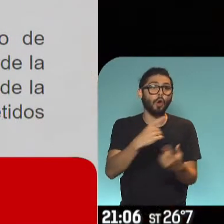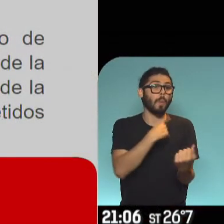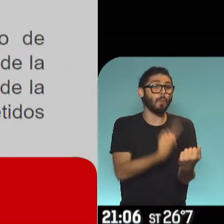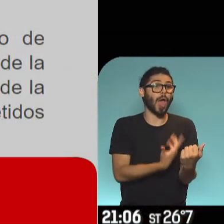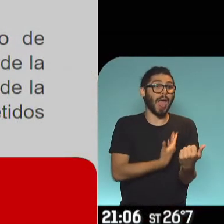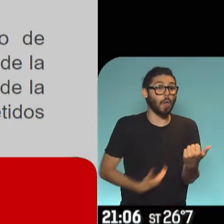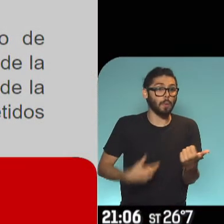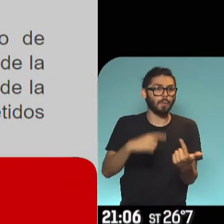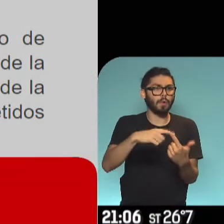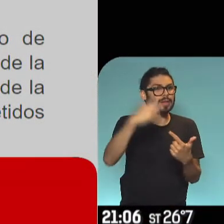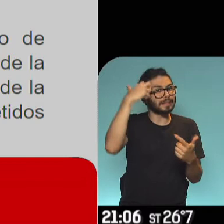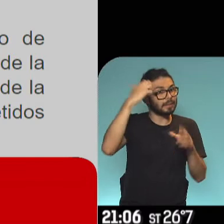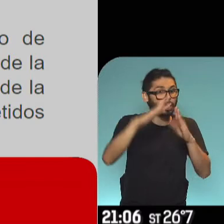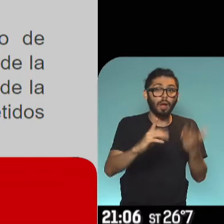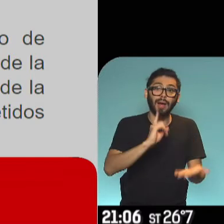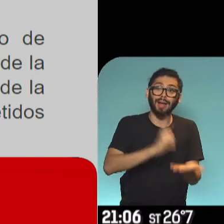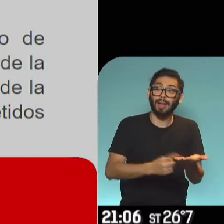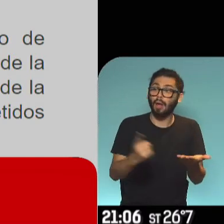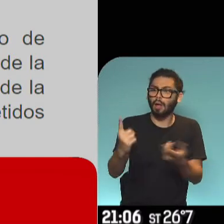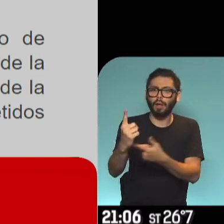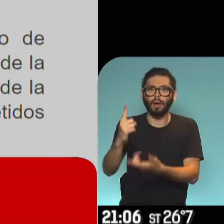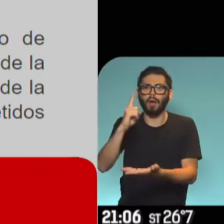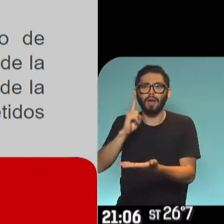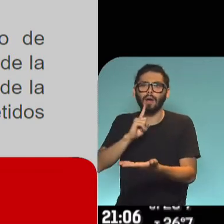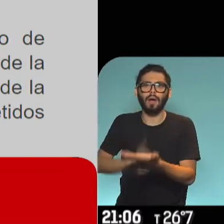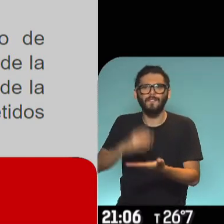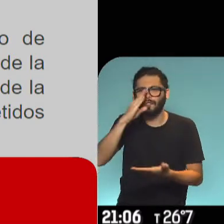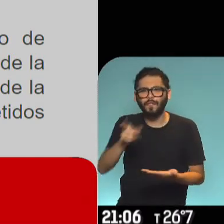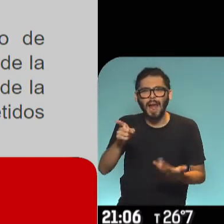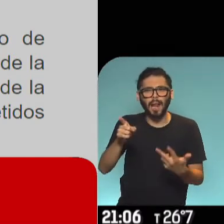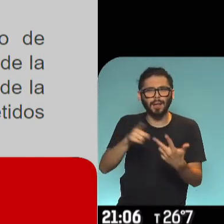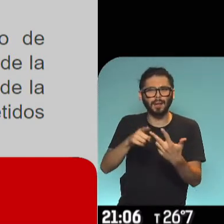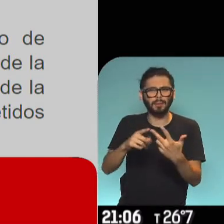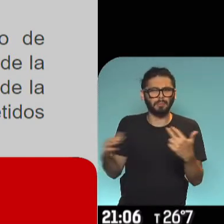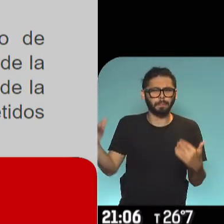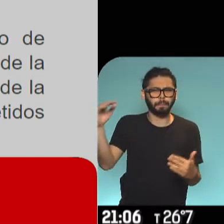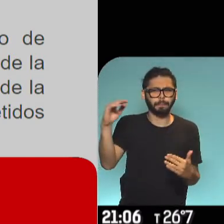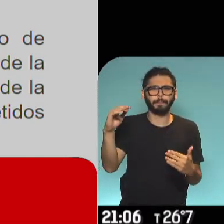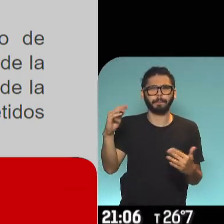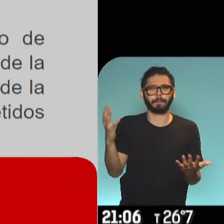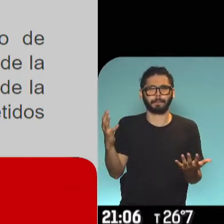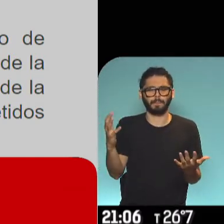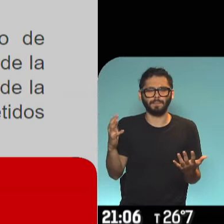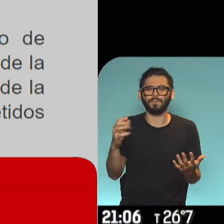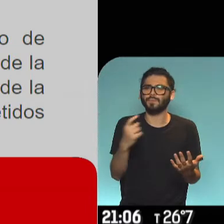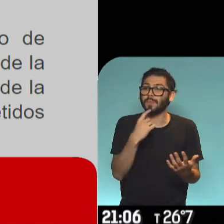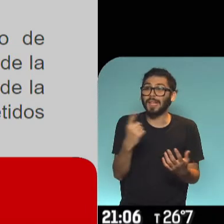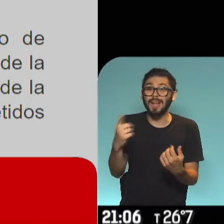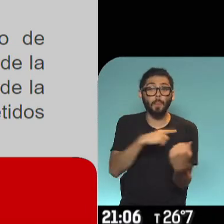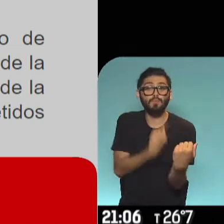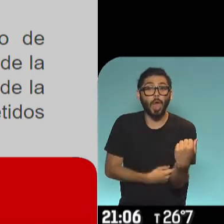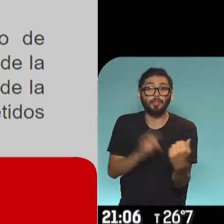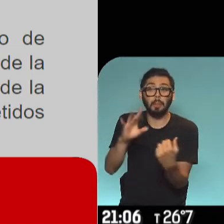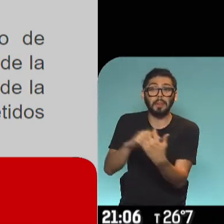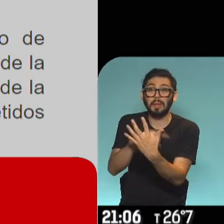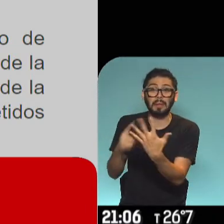y el Legislativo. Bueno, ahí en toda esta carta lo que dice es: ese poder solo es ejercido por un puñado